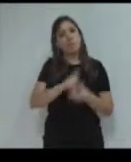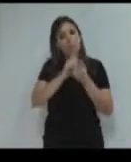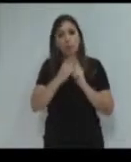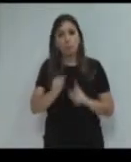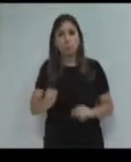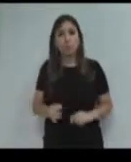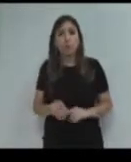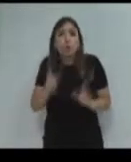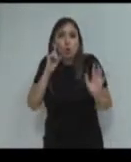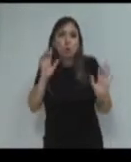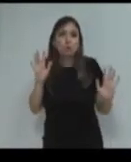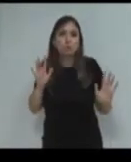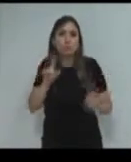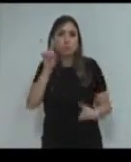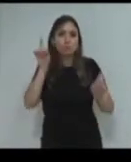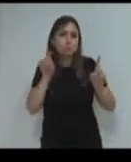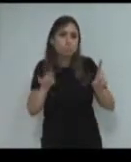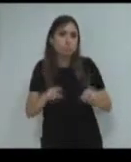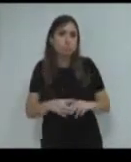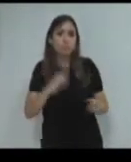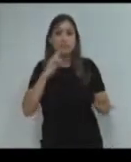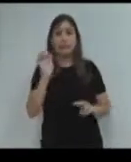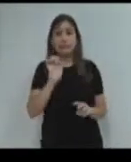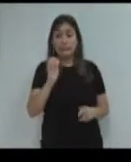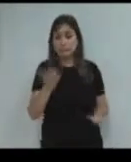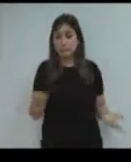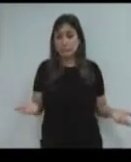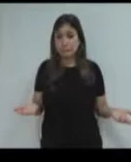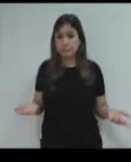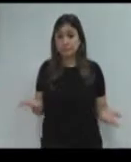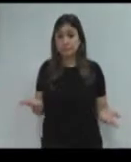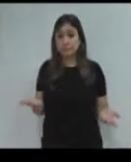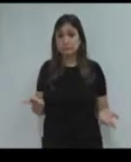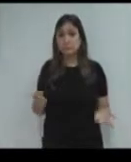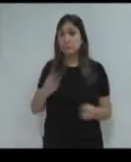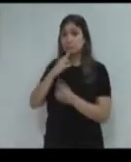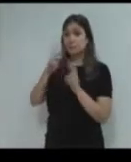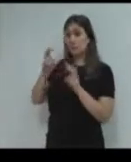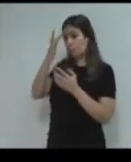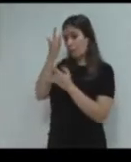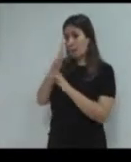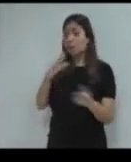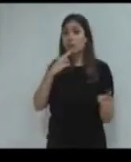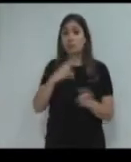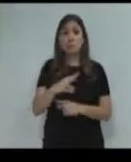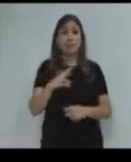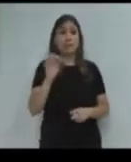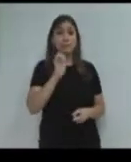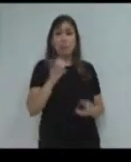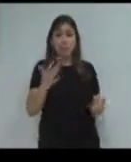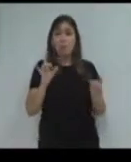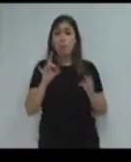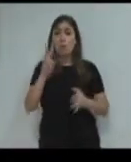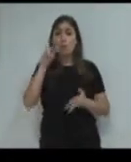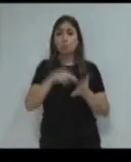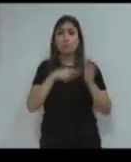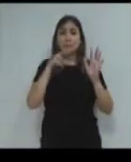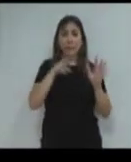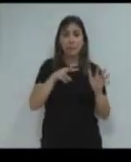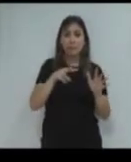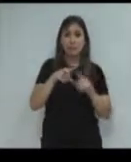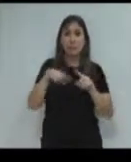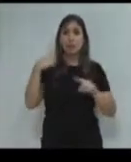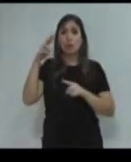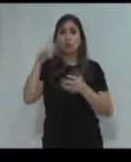¿no? Digo. Sí, es igual que pasar es un tema de concienciación del también, 2007 ¿no? al 2010, a que nos costó, o